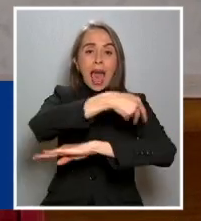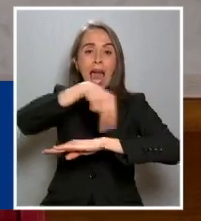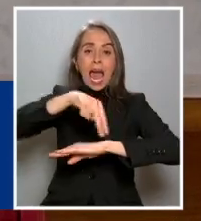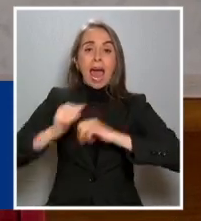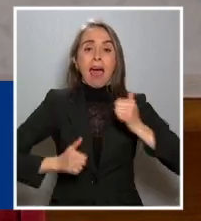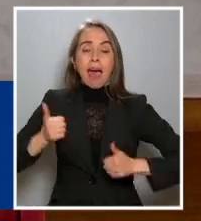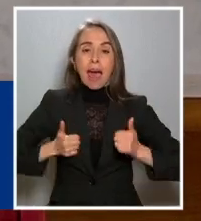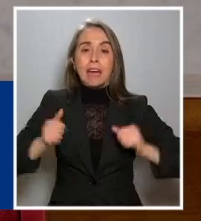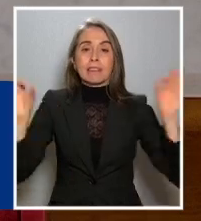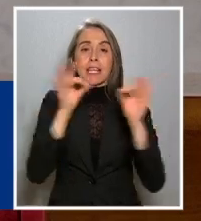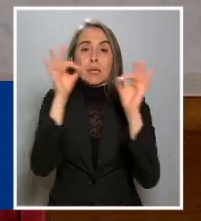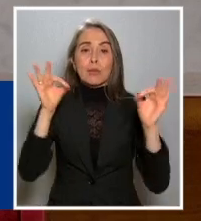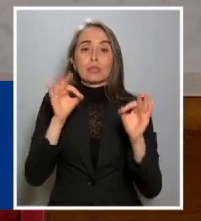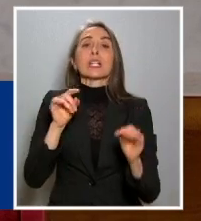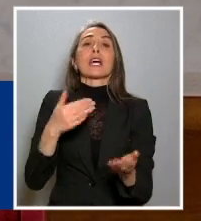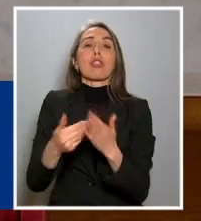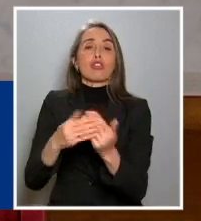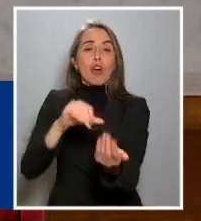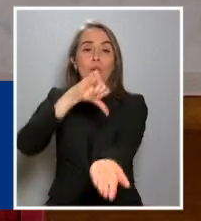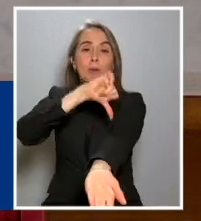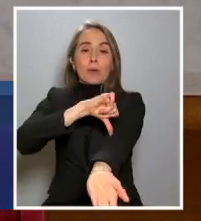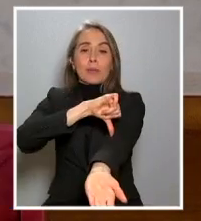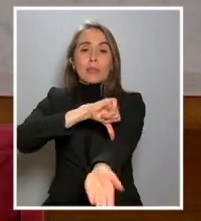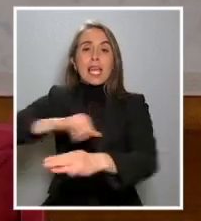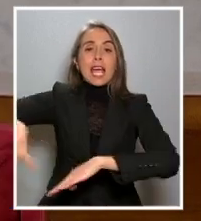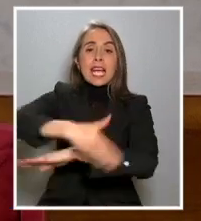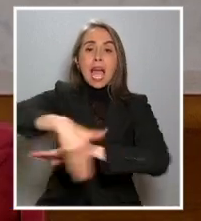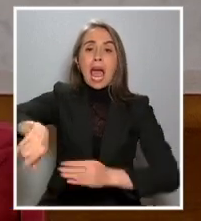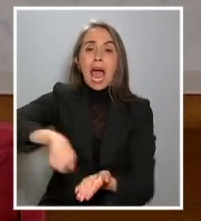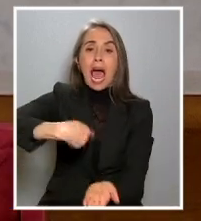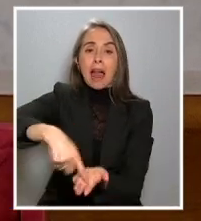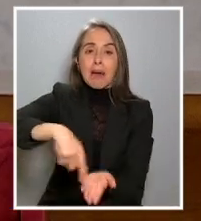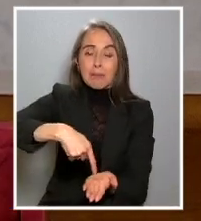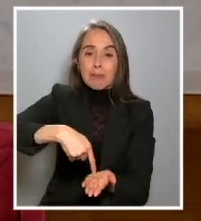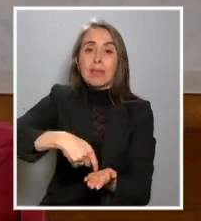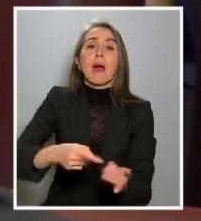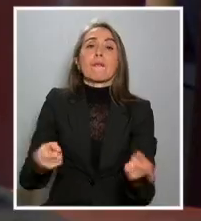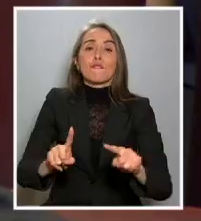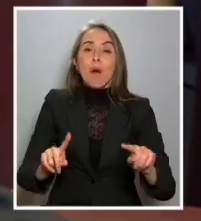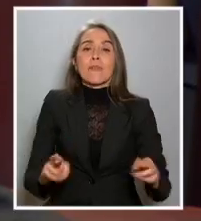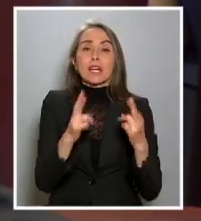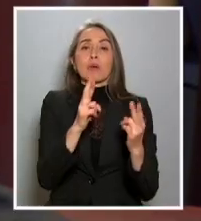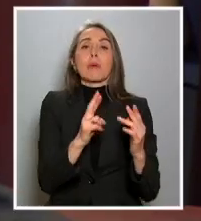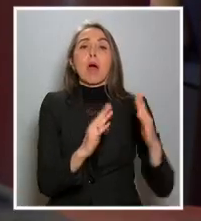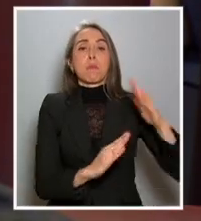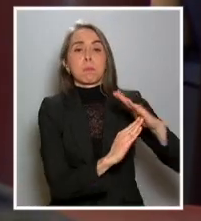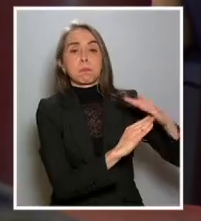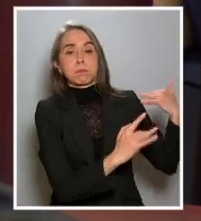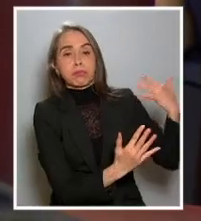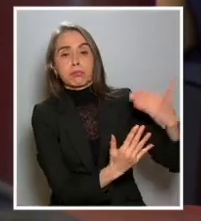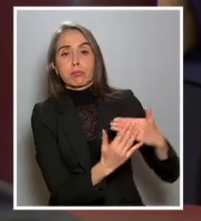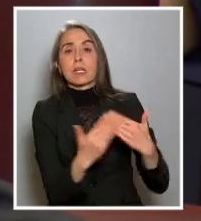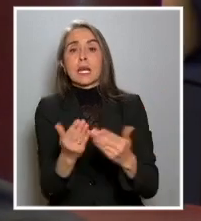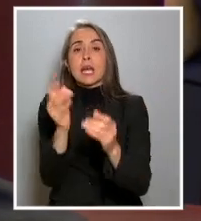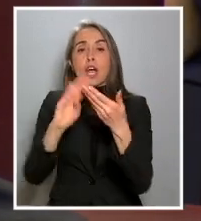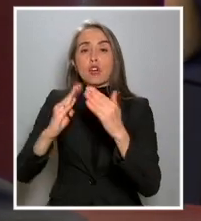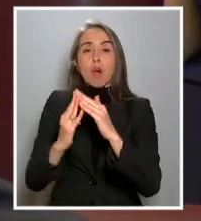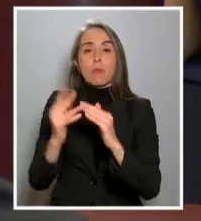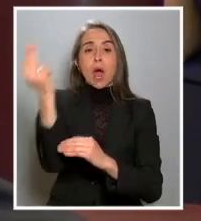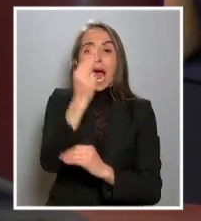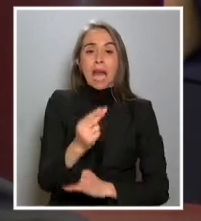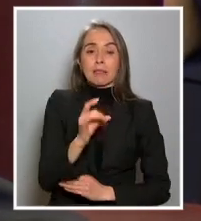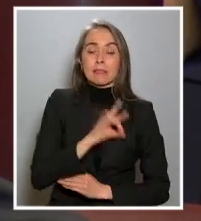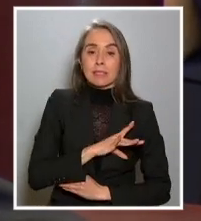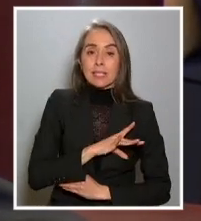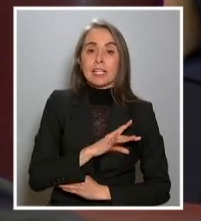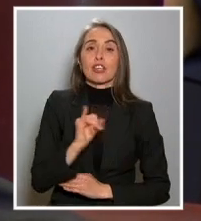el eje central de nuestra capital. Y lo vamos a hacer recuperando el tiempo perdido, pues se lo debemos a la comunidad de artistas nacionales